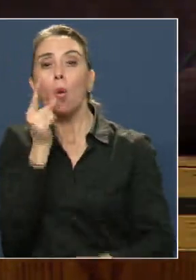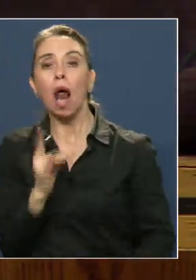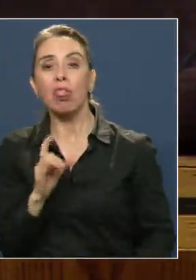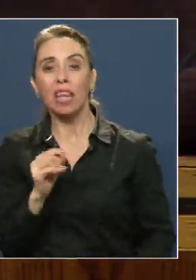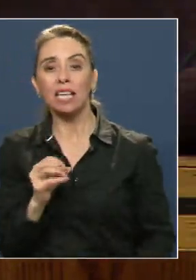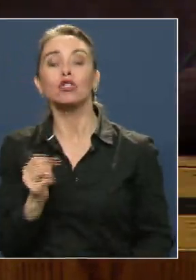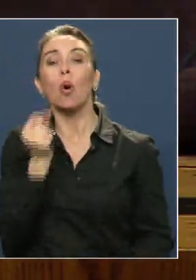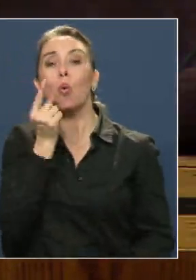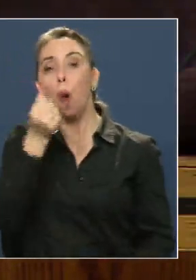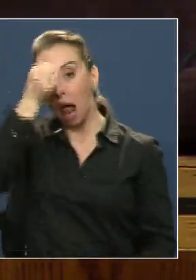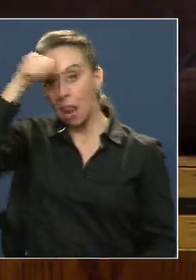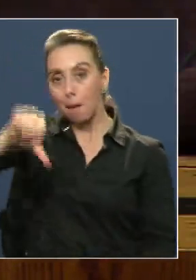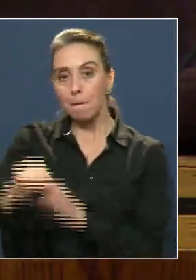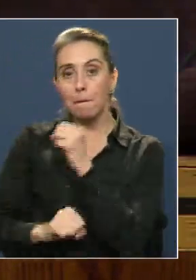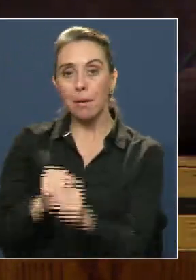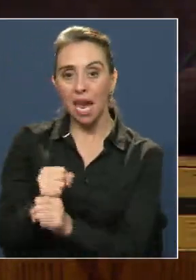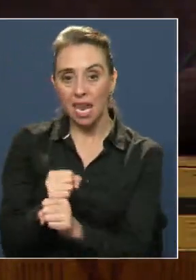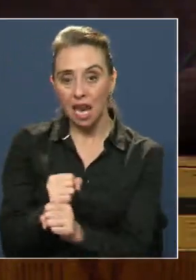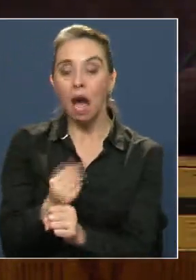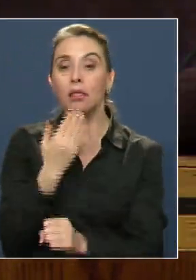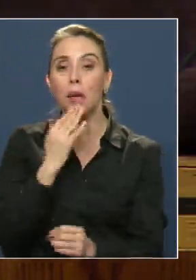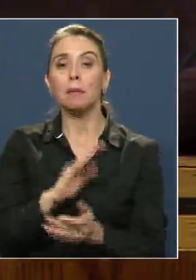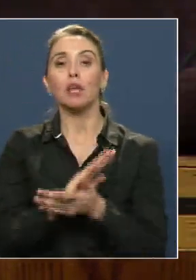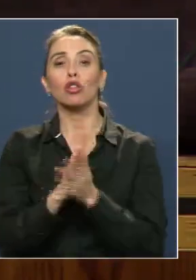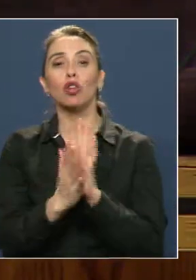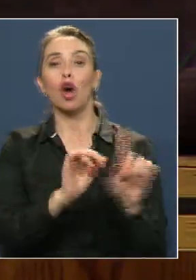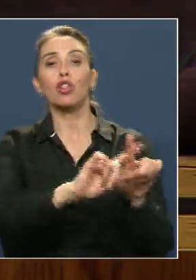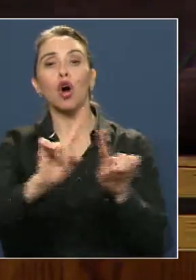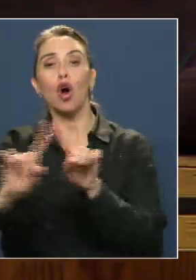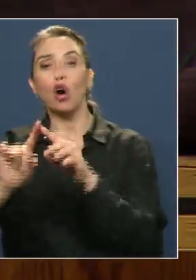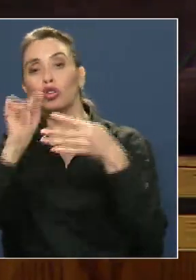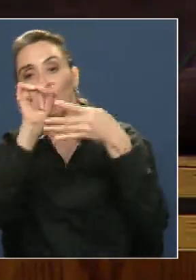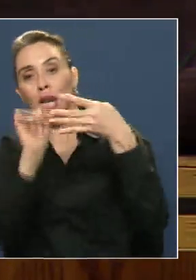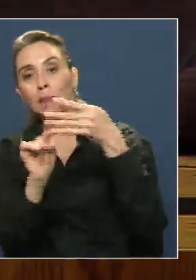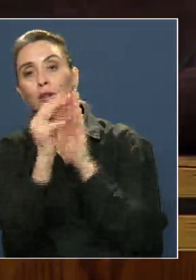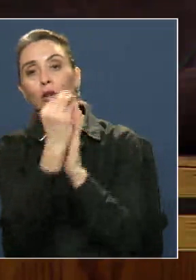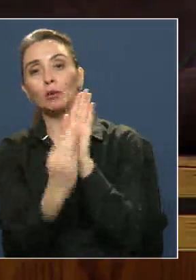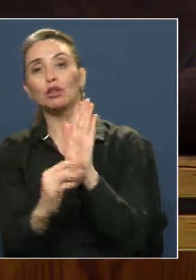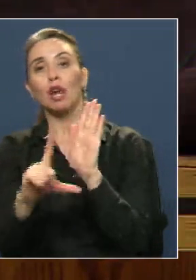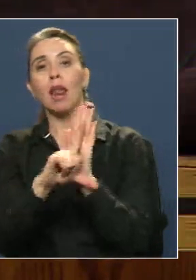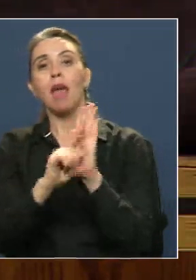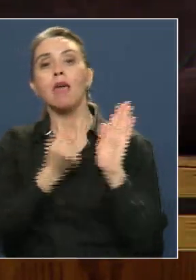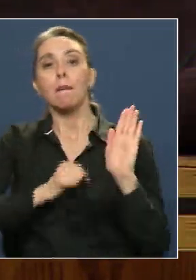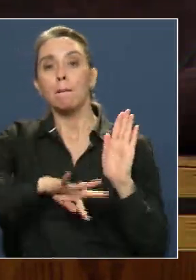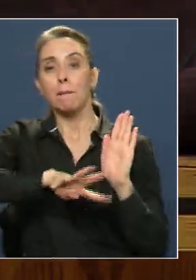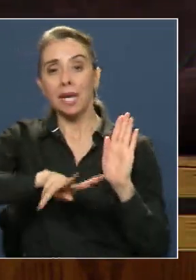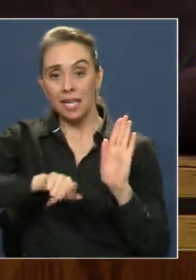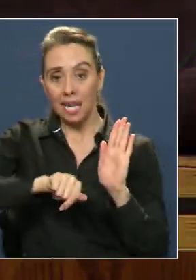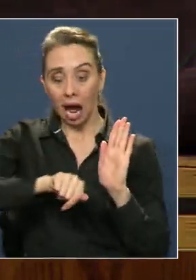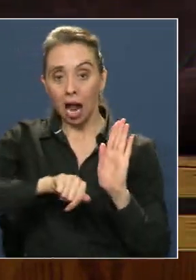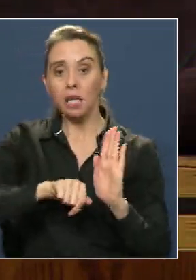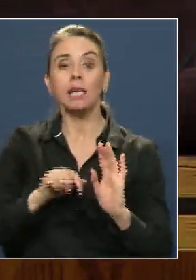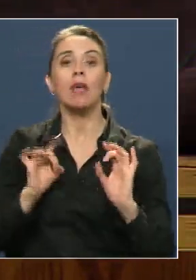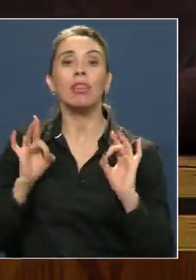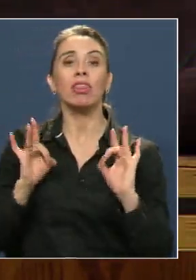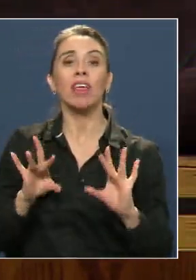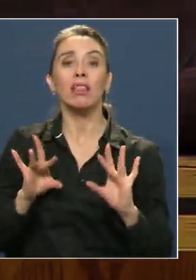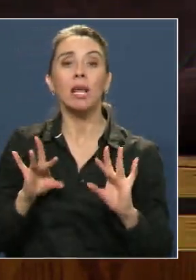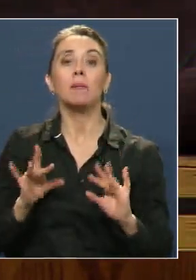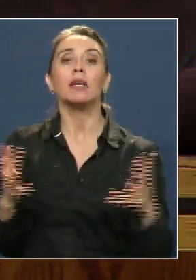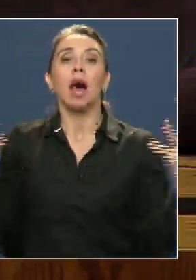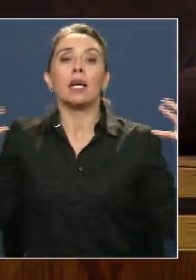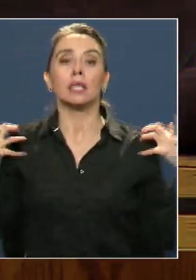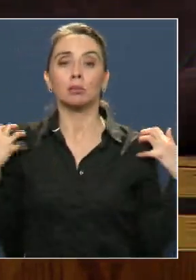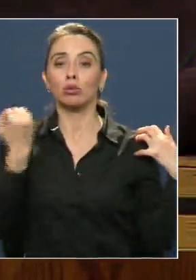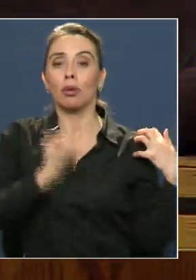pena probablemente dicha, sino también para todos aquellos otros elementos de la legislación penal que puedan resultar determinantes de la